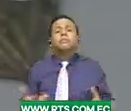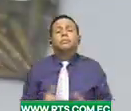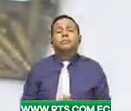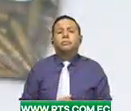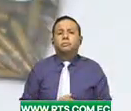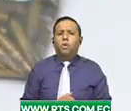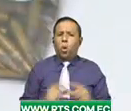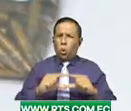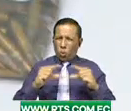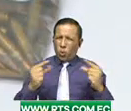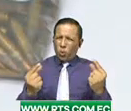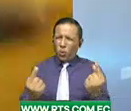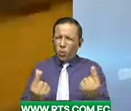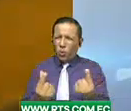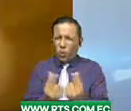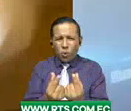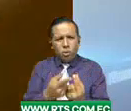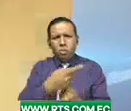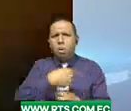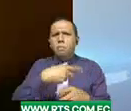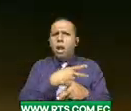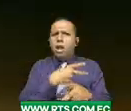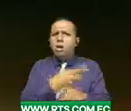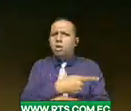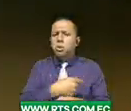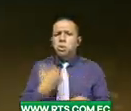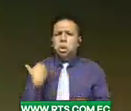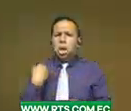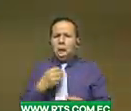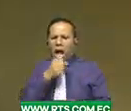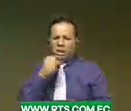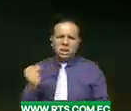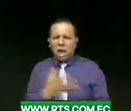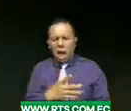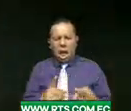los grupos narcodelictivos tienen fusiles, pistolas, granadas,